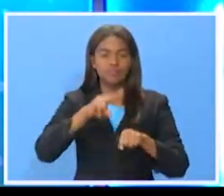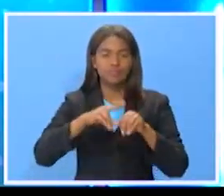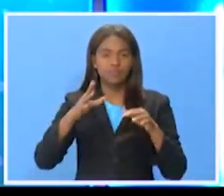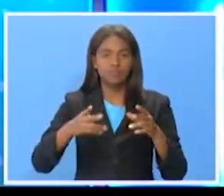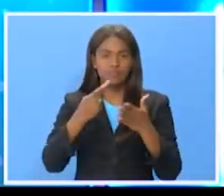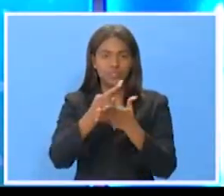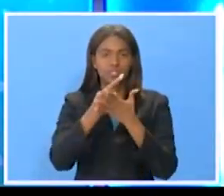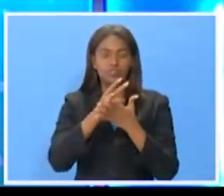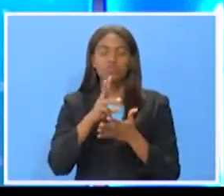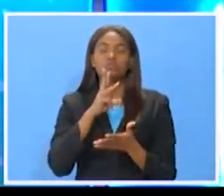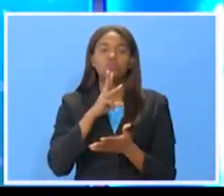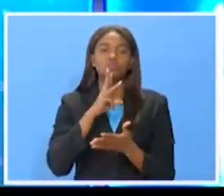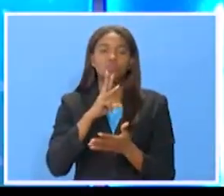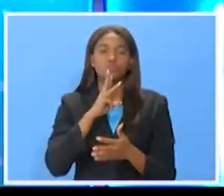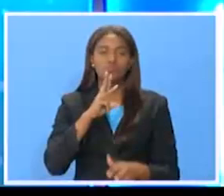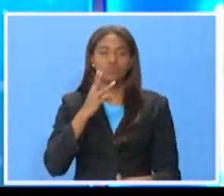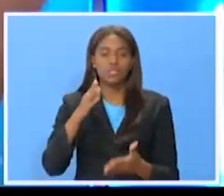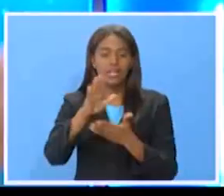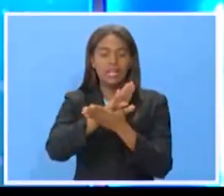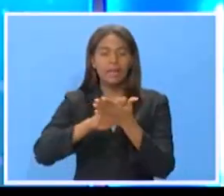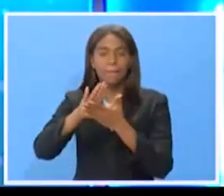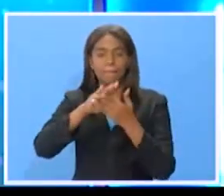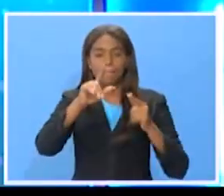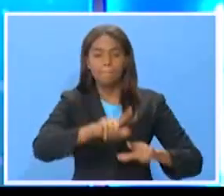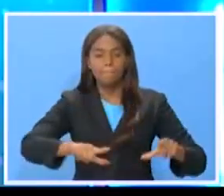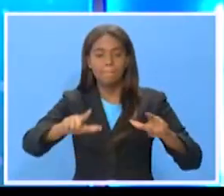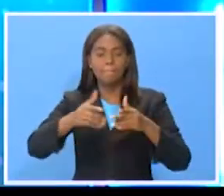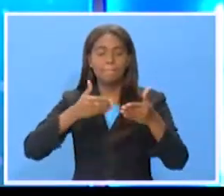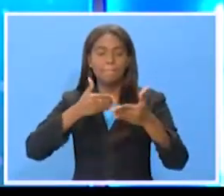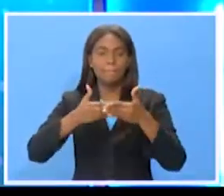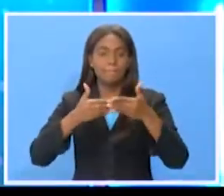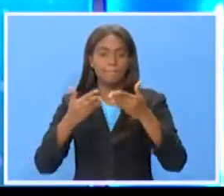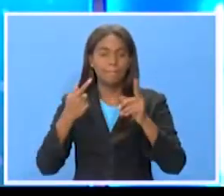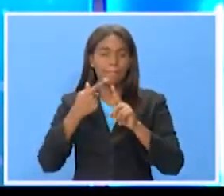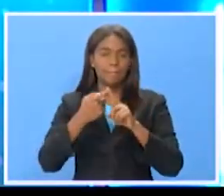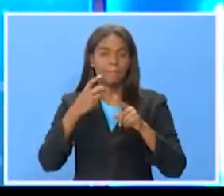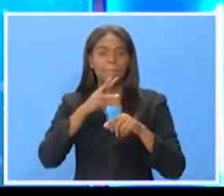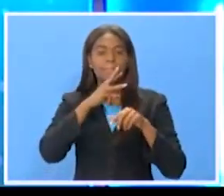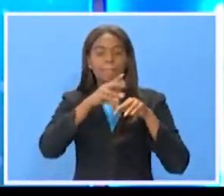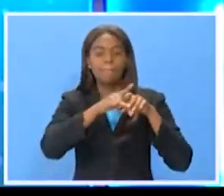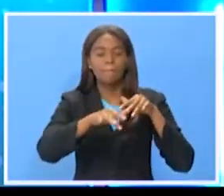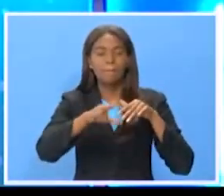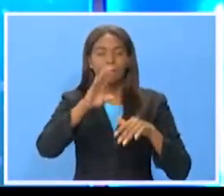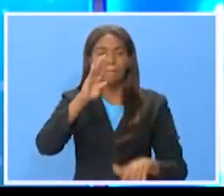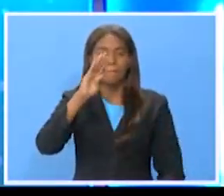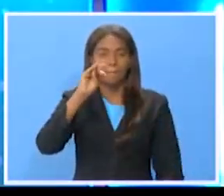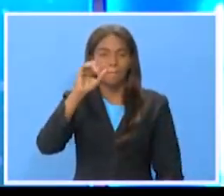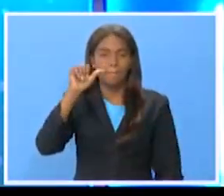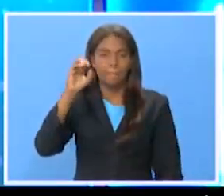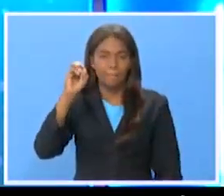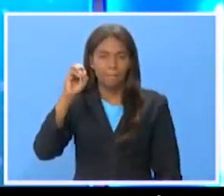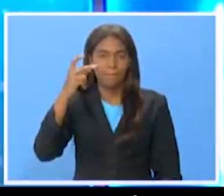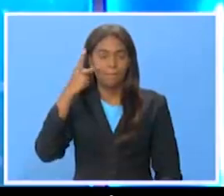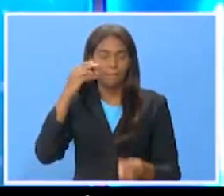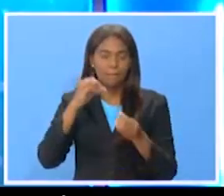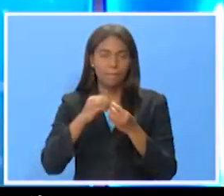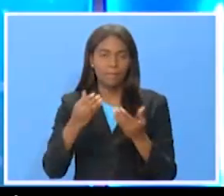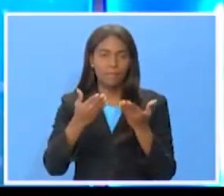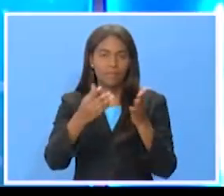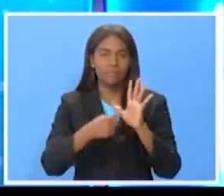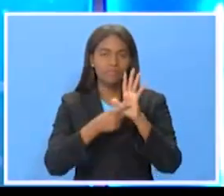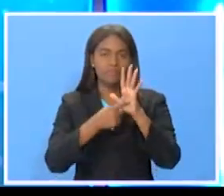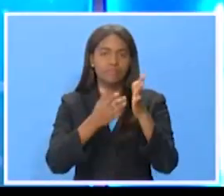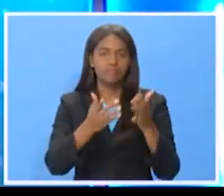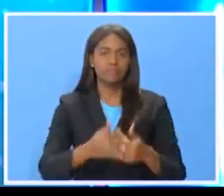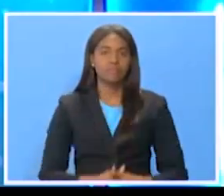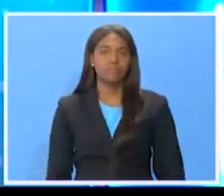de Recursos Hidráulicos limpia áreas próximas al embalse de la presa de Bao. Marcos Nibar tiene una información completa en torno a este tema.